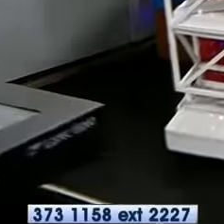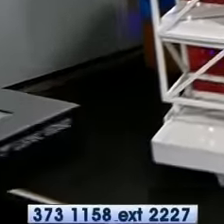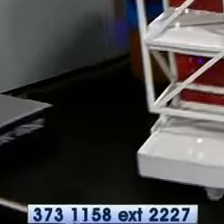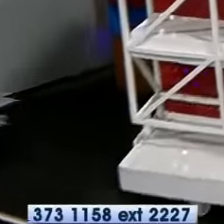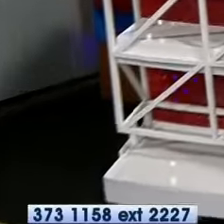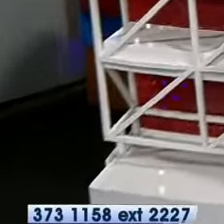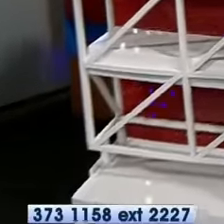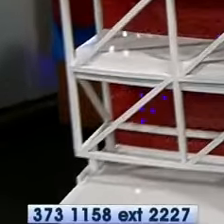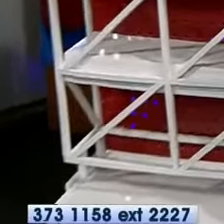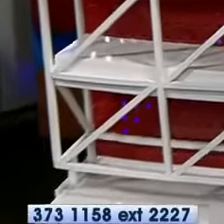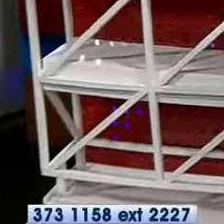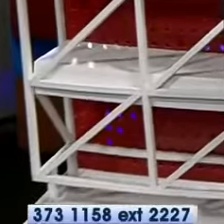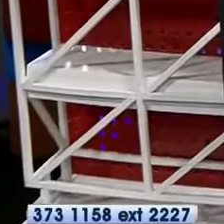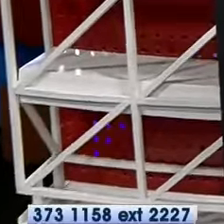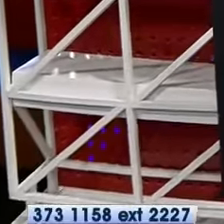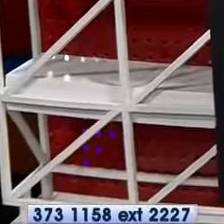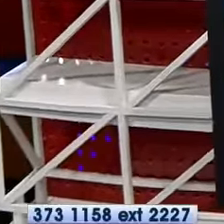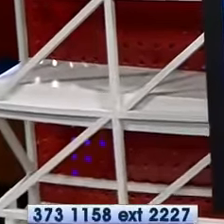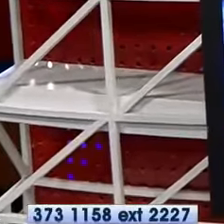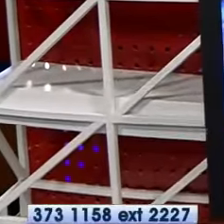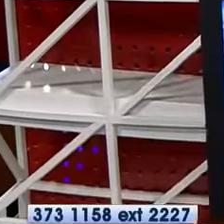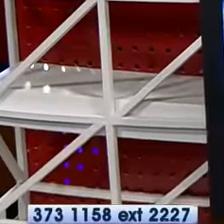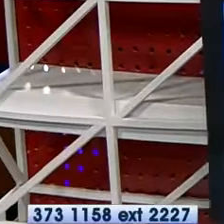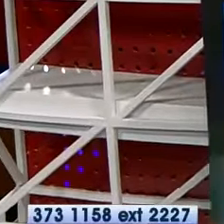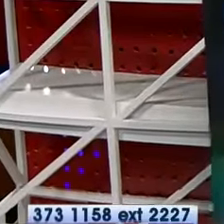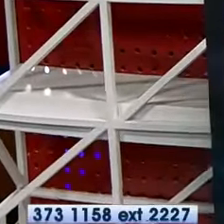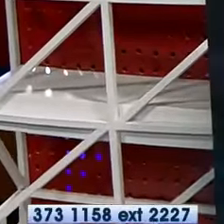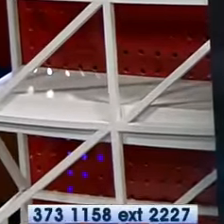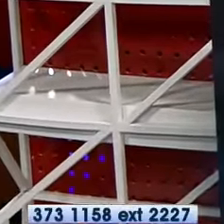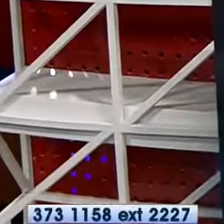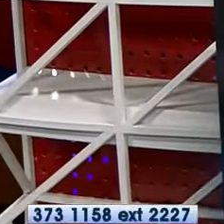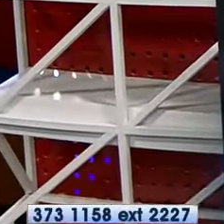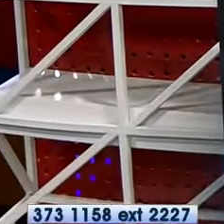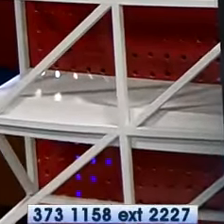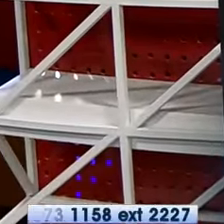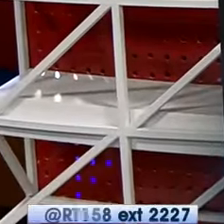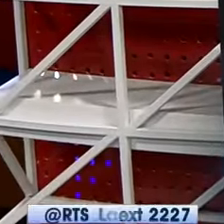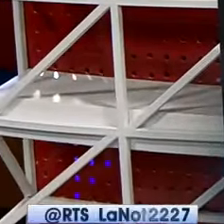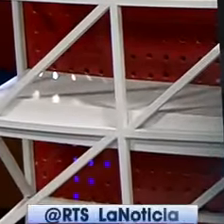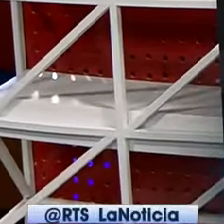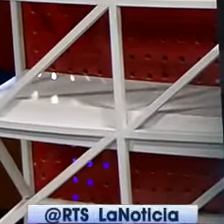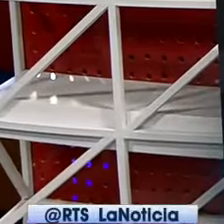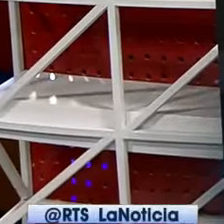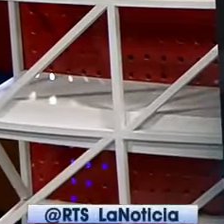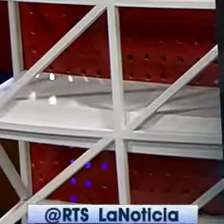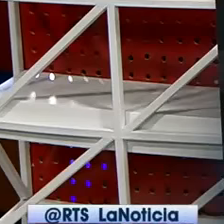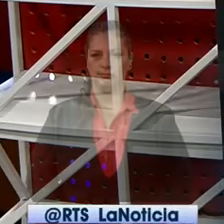Bueno, teléfonos, señor productor. A ver, póngale los teléfonos. El